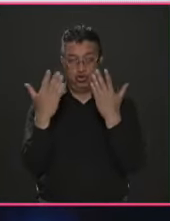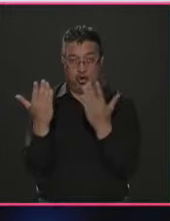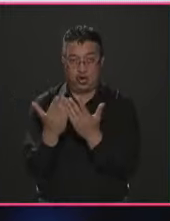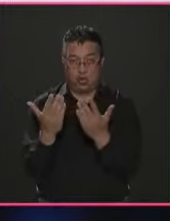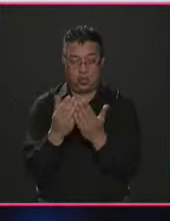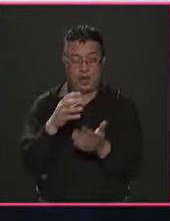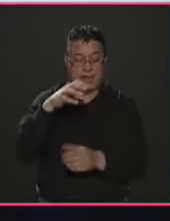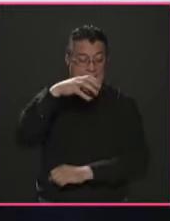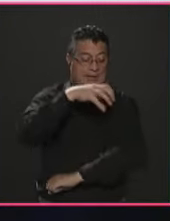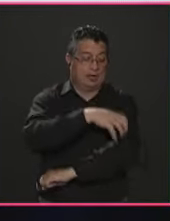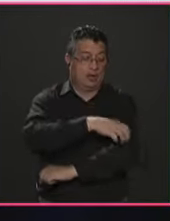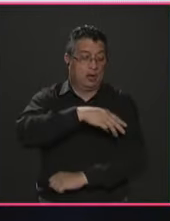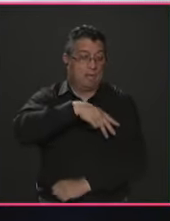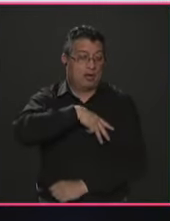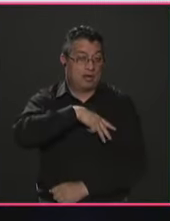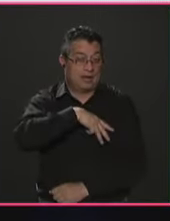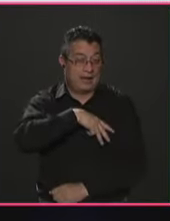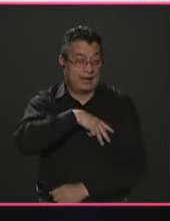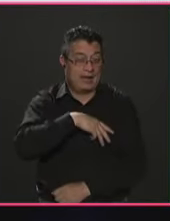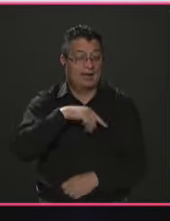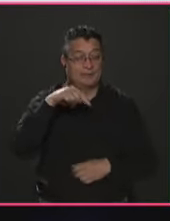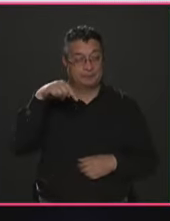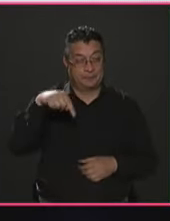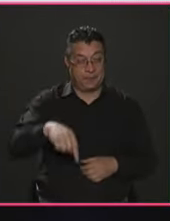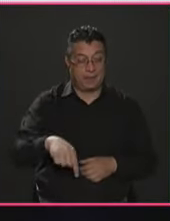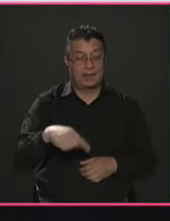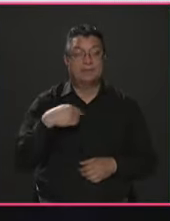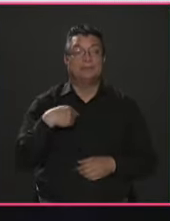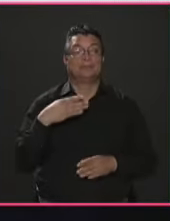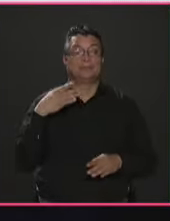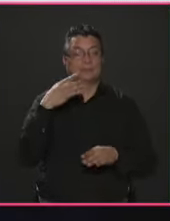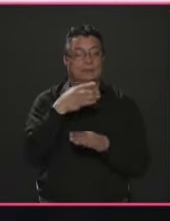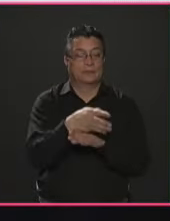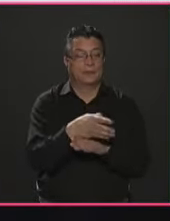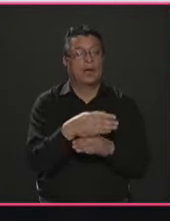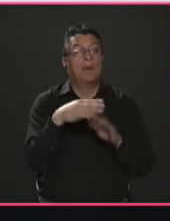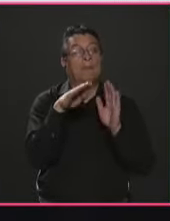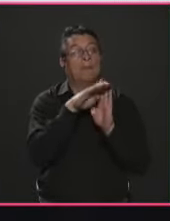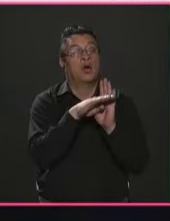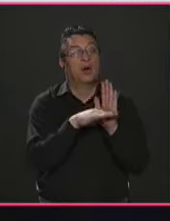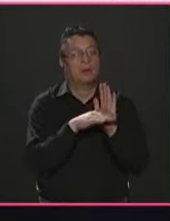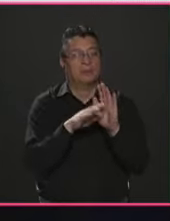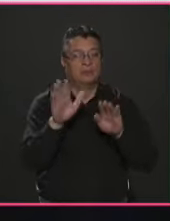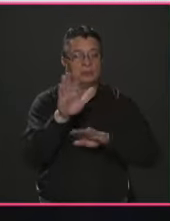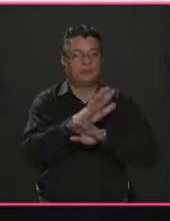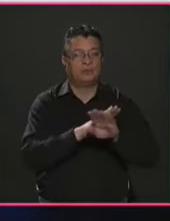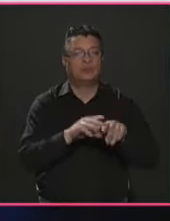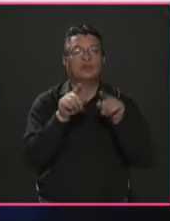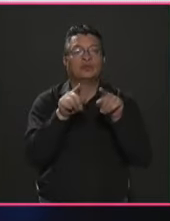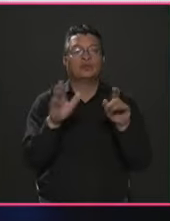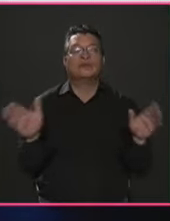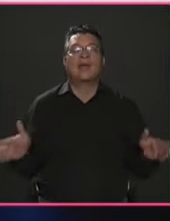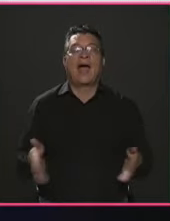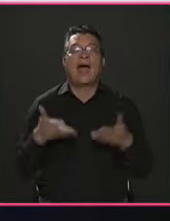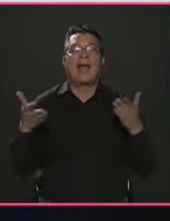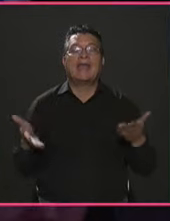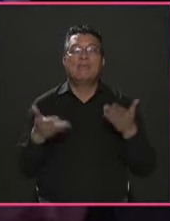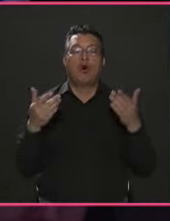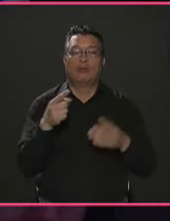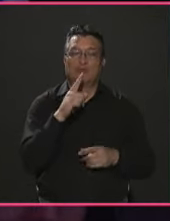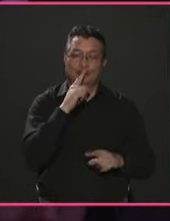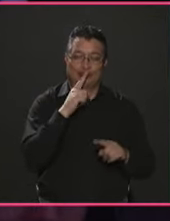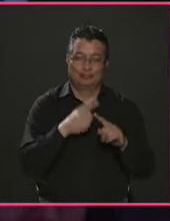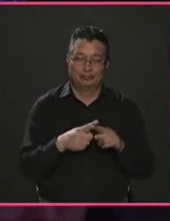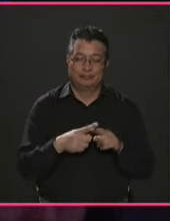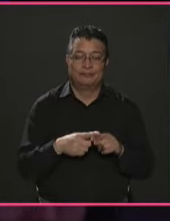región metropolitana y les invitamos a participar de un programa que se llama cuida tu ánimo cuida tu ánimo